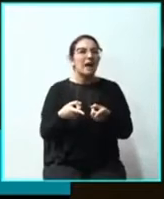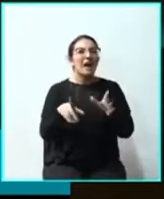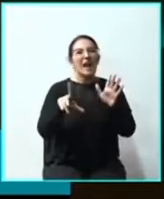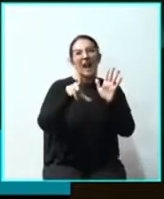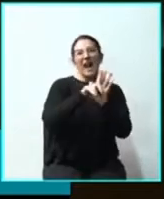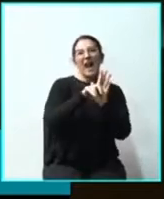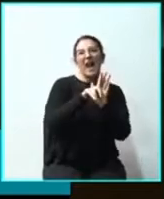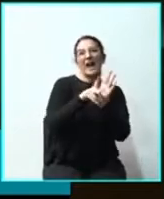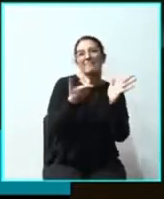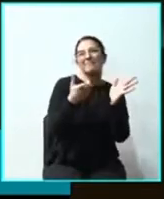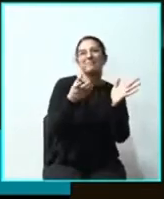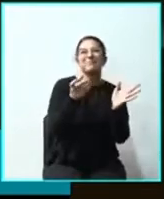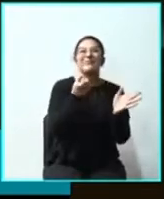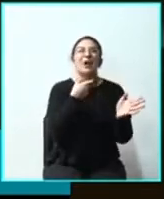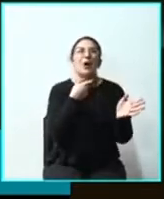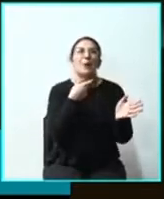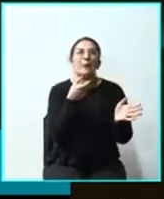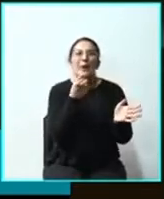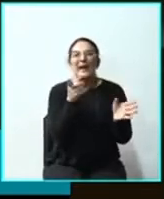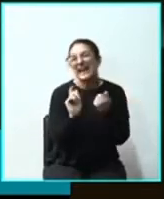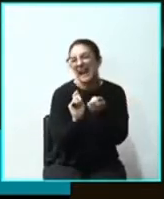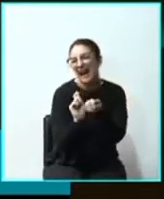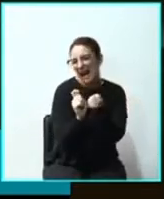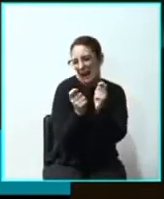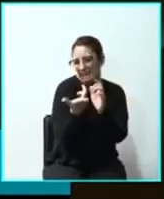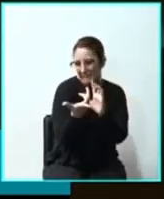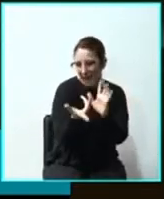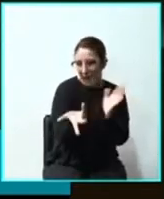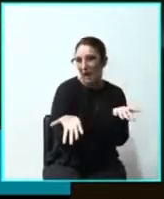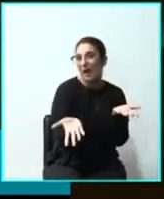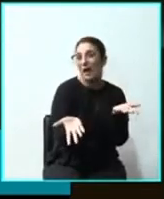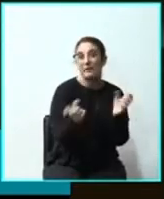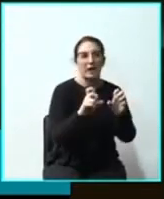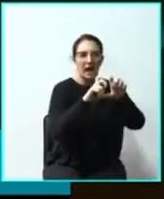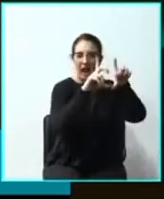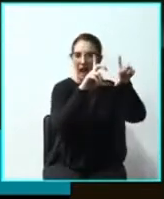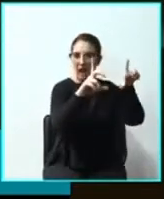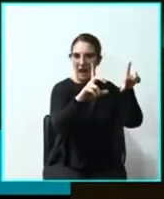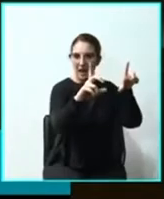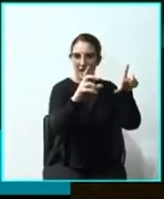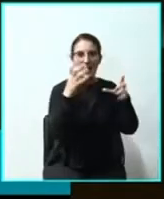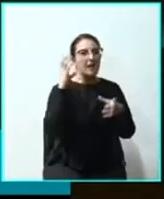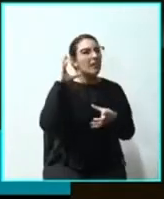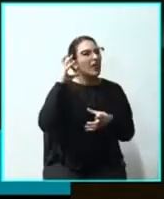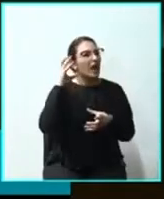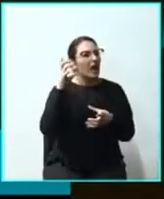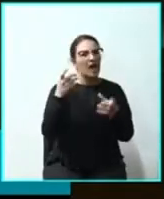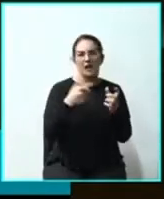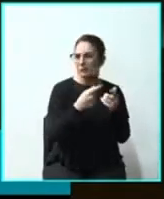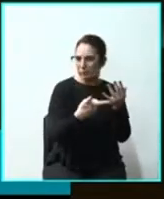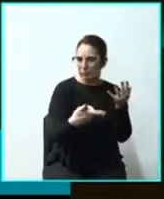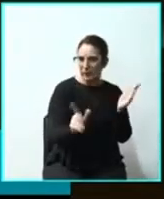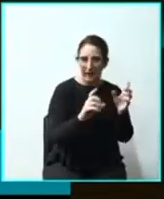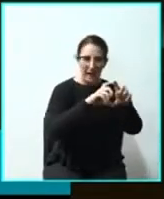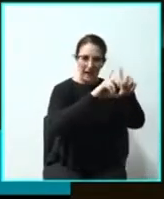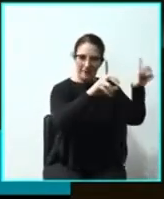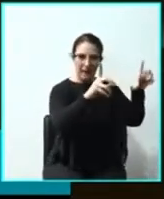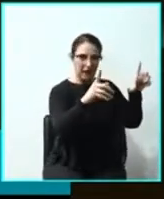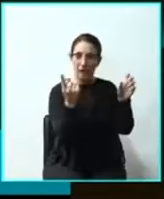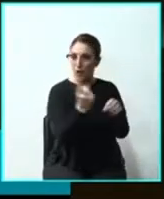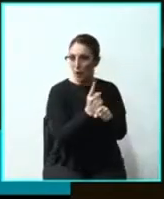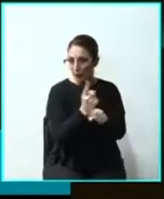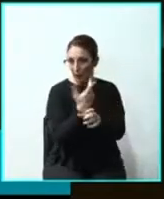incorporando que no se puedan difundir en los medios de comunicación las imágenes o que se eleven informes sobre la captura de